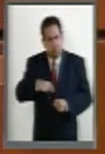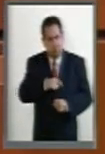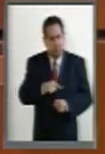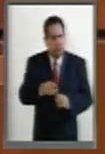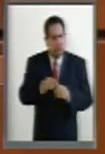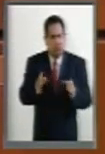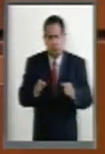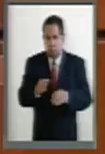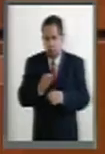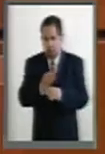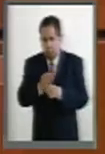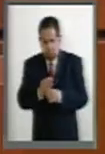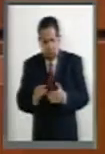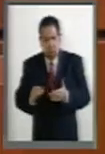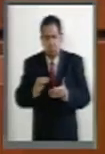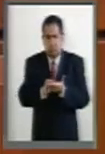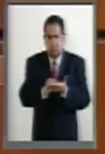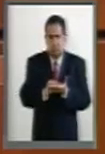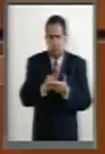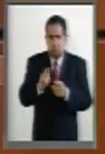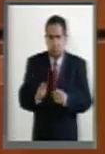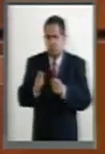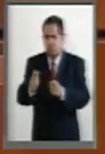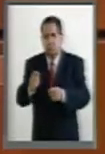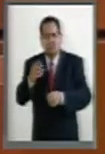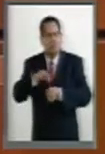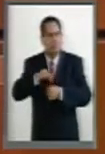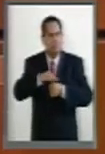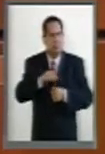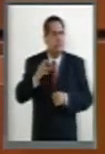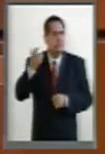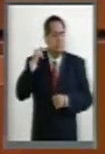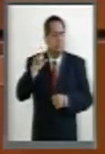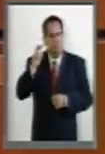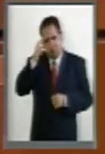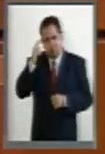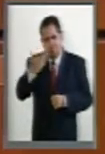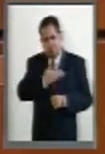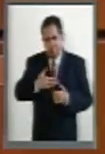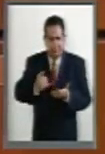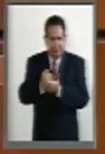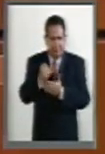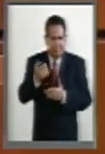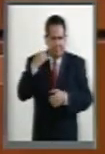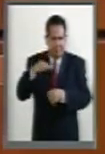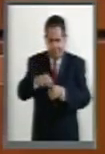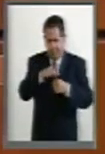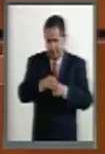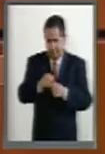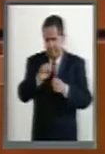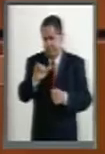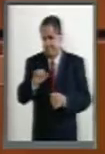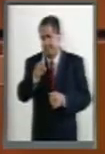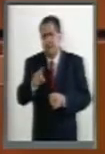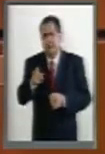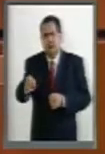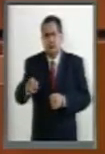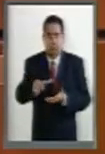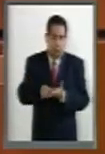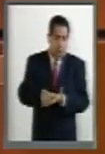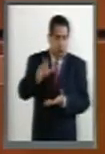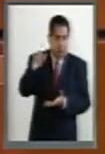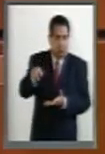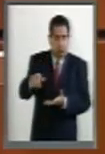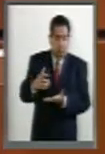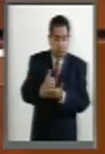abrir un espacio ante las dotaciones, cuando se dieron las resoluciones presidenciales de las dotaciones de ejido,